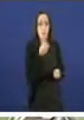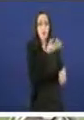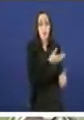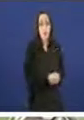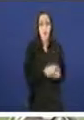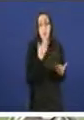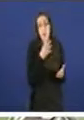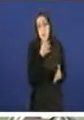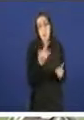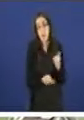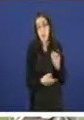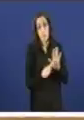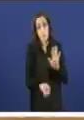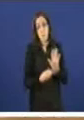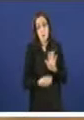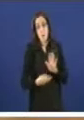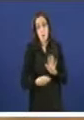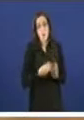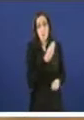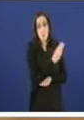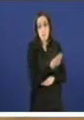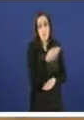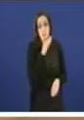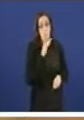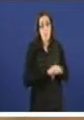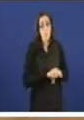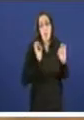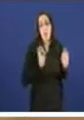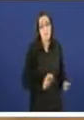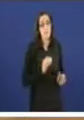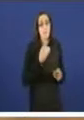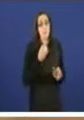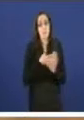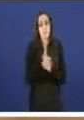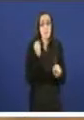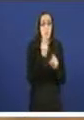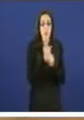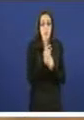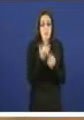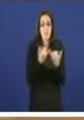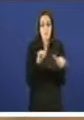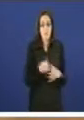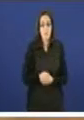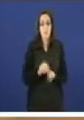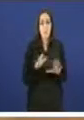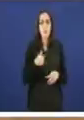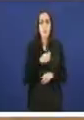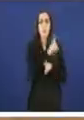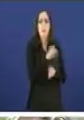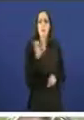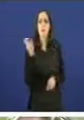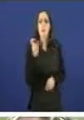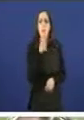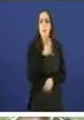felicitalo porque efectivamente pois, o Partido Popular cumpriu ordens e votou en contra desa celebración. Pero esta pregunta ven motivada por